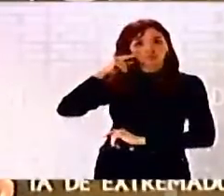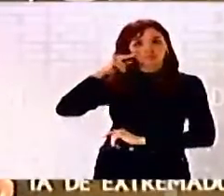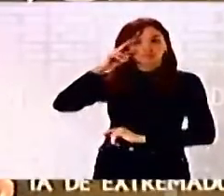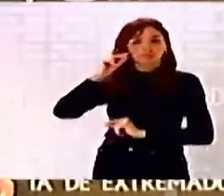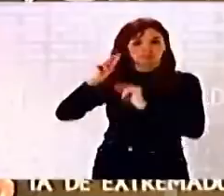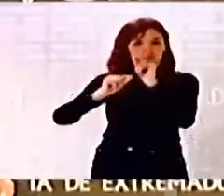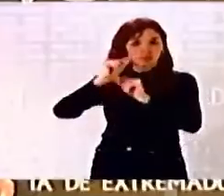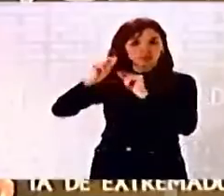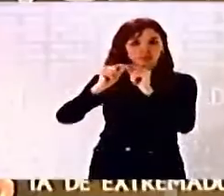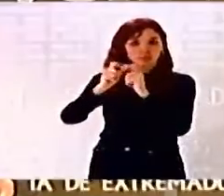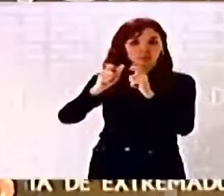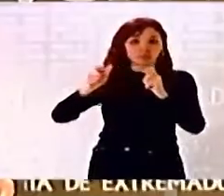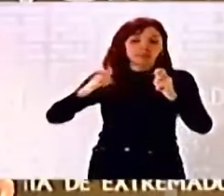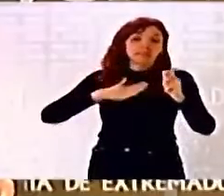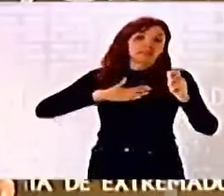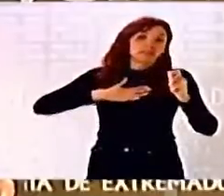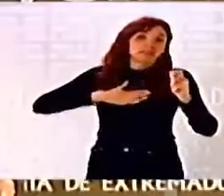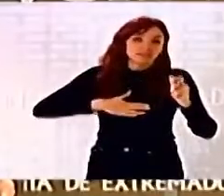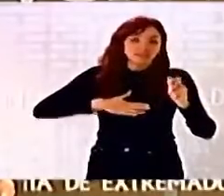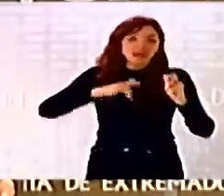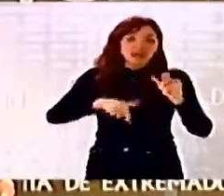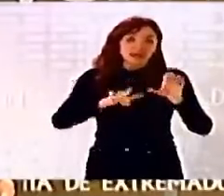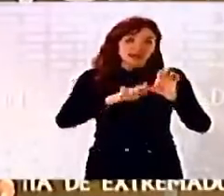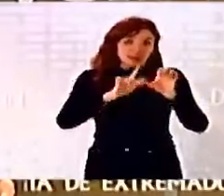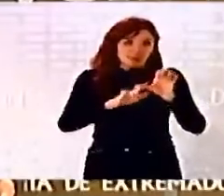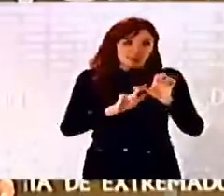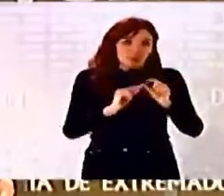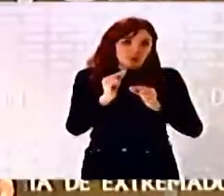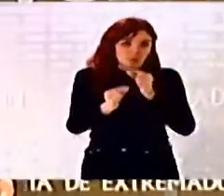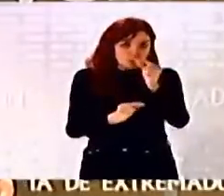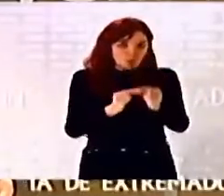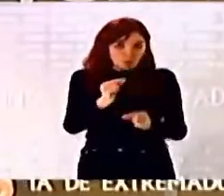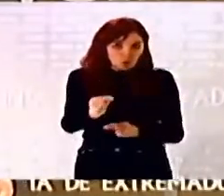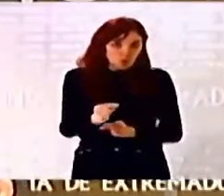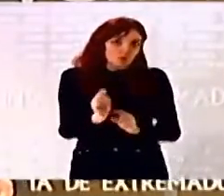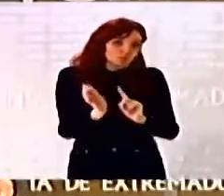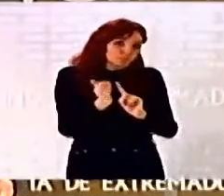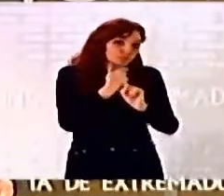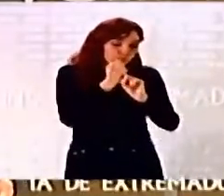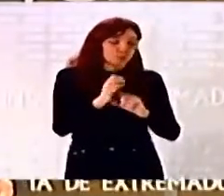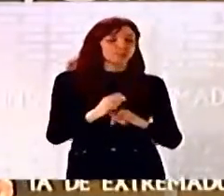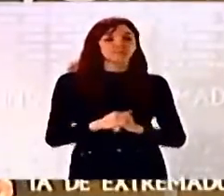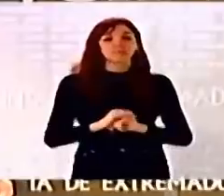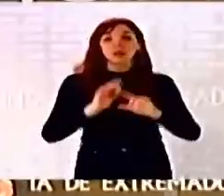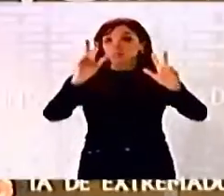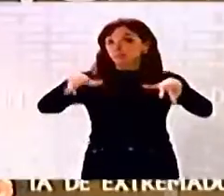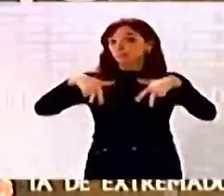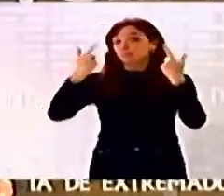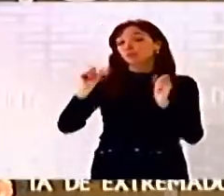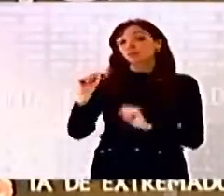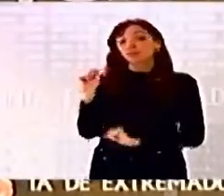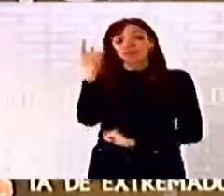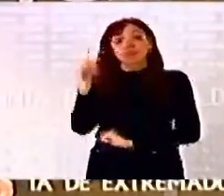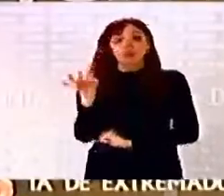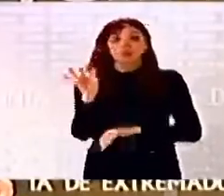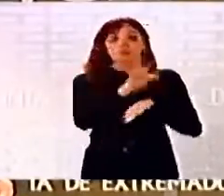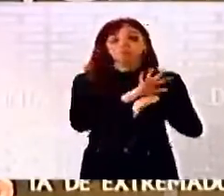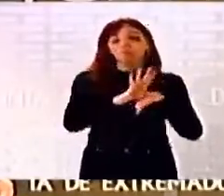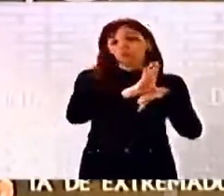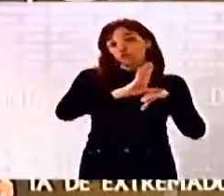produciendo en nuestra comunidad autónoma. Me van a permitir que, en primer lugar, antes de darle la palabra al